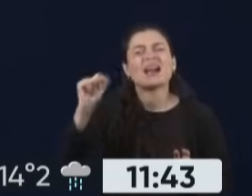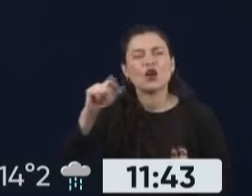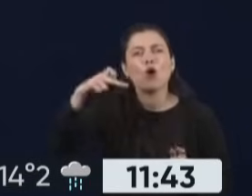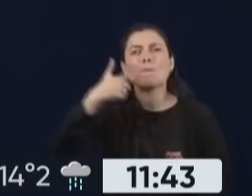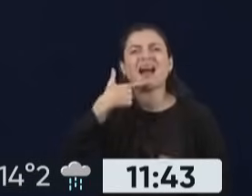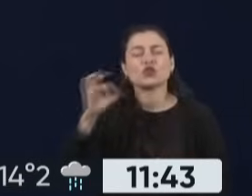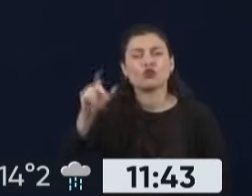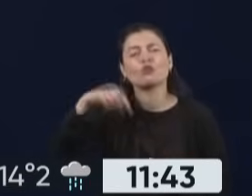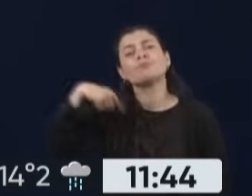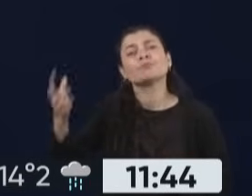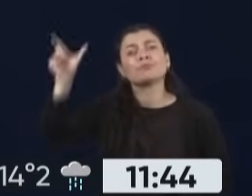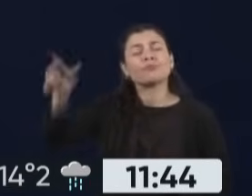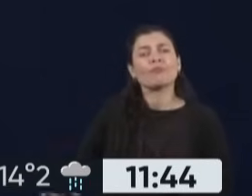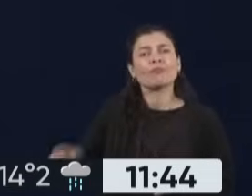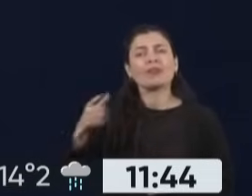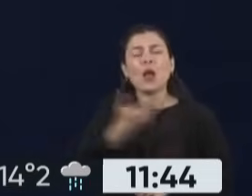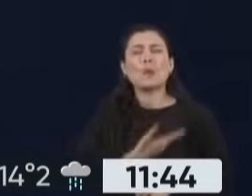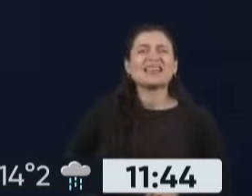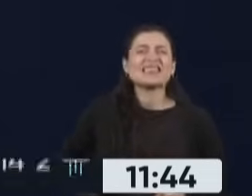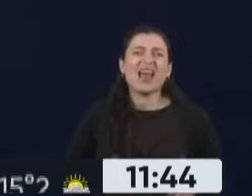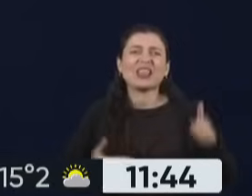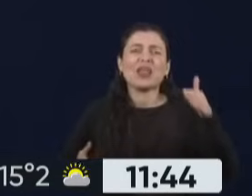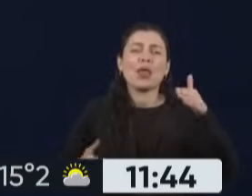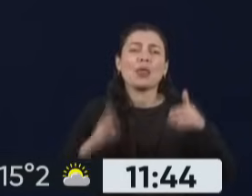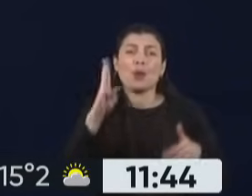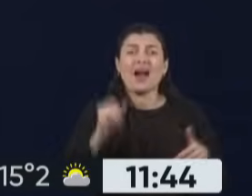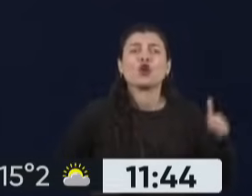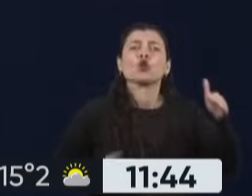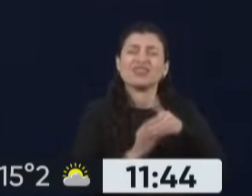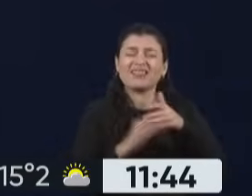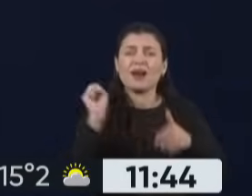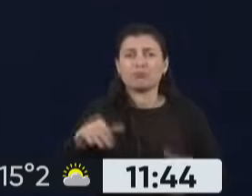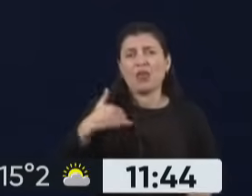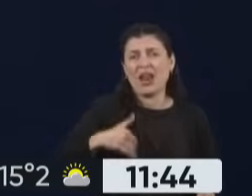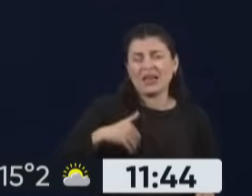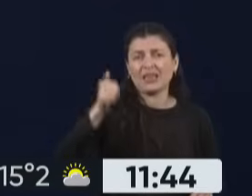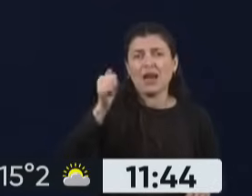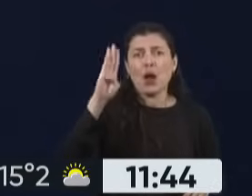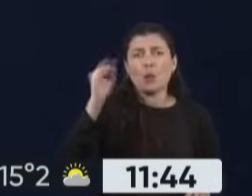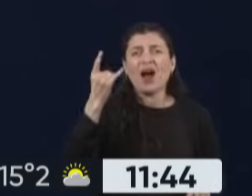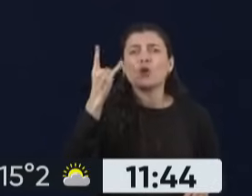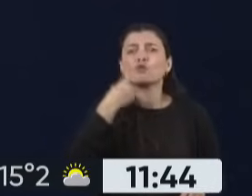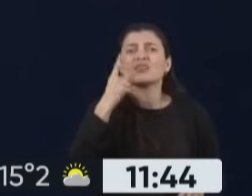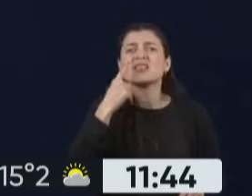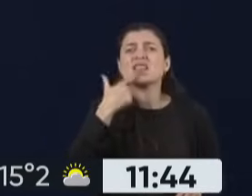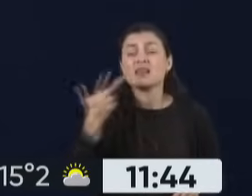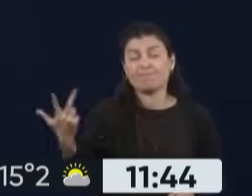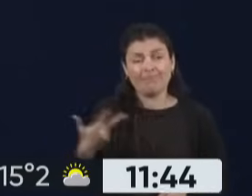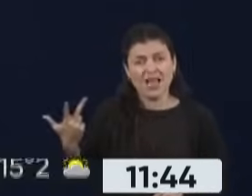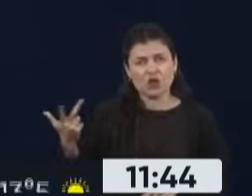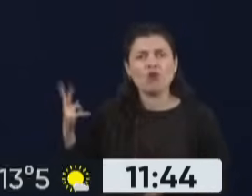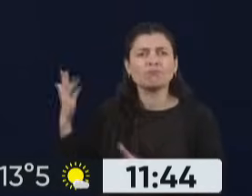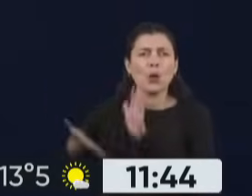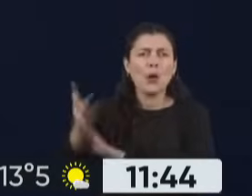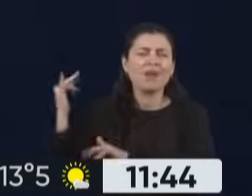Paso, y al presidente del Banco Central de la República Argentina, Santiago Bausili, quienes les explicarán en